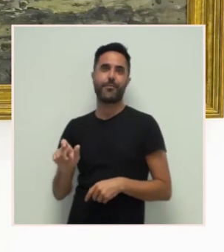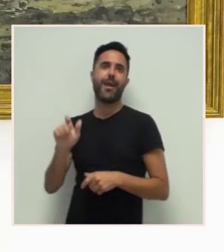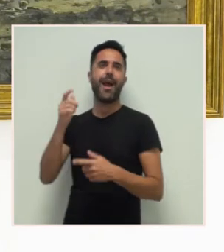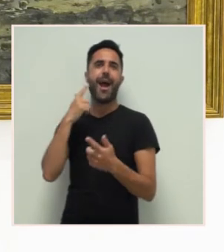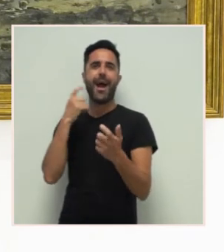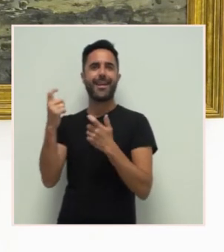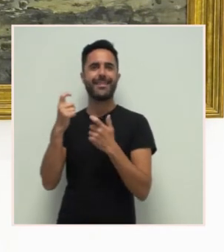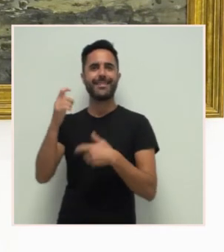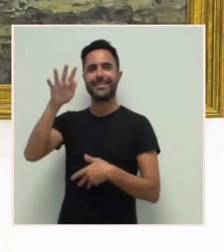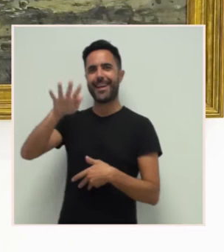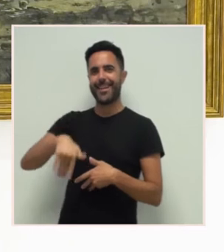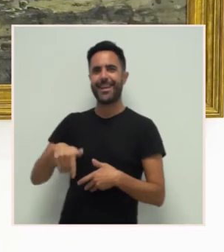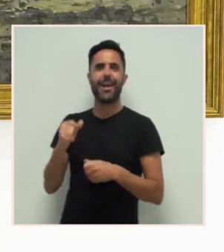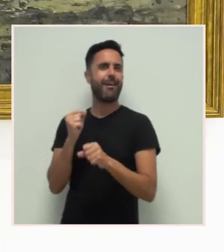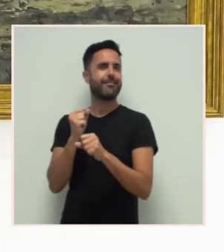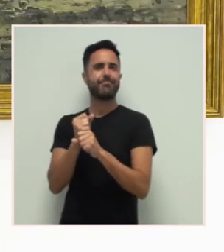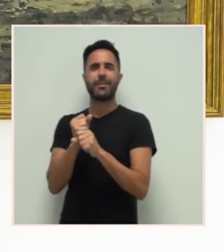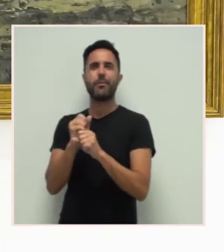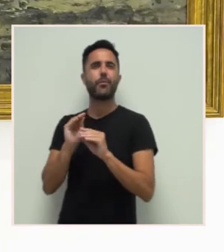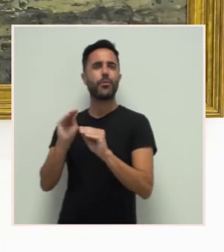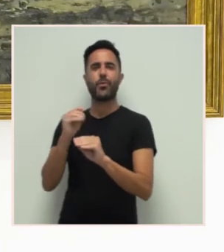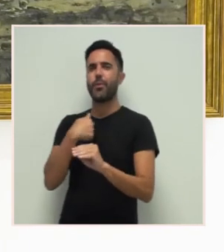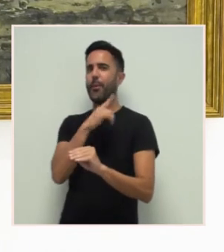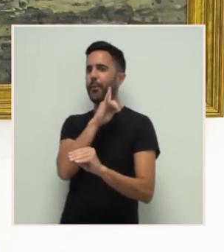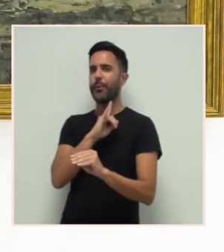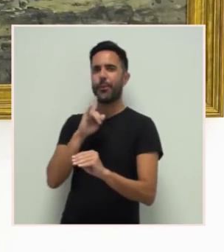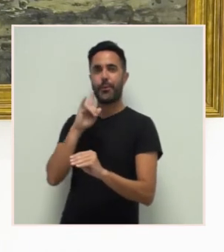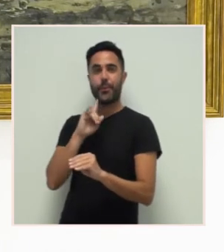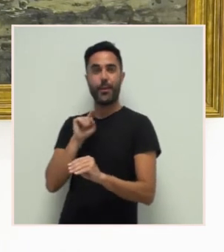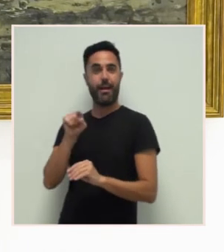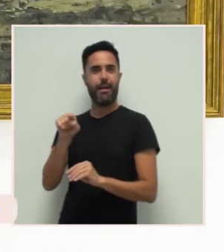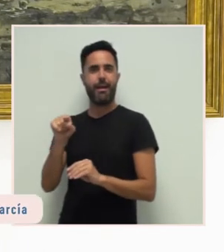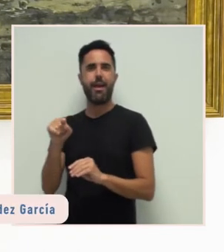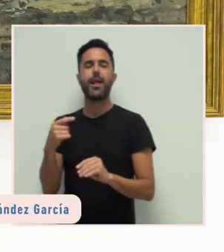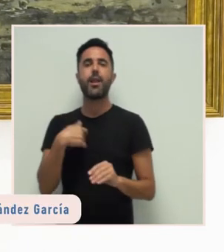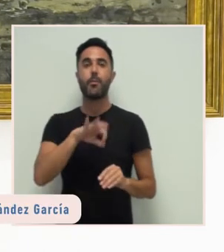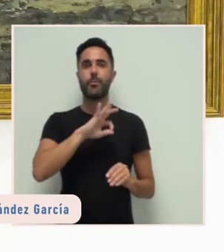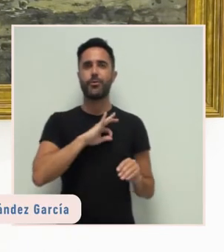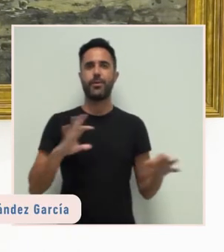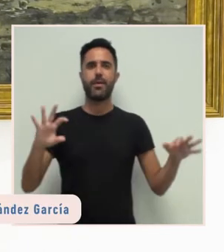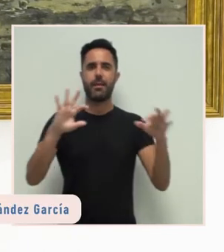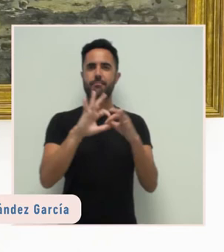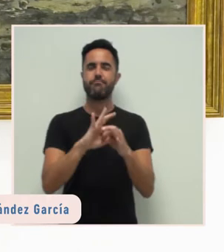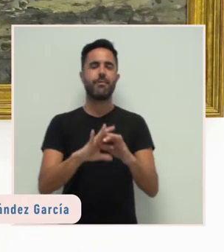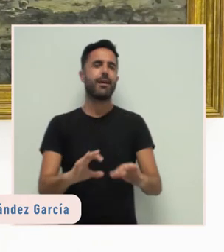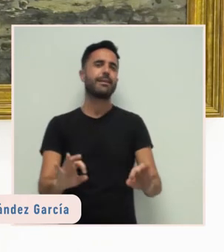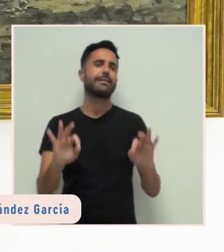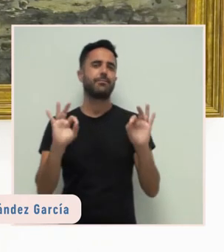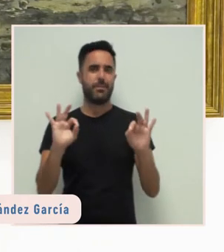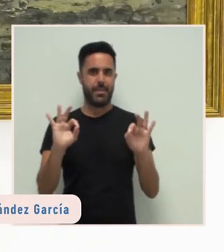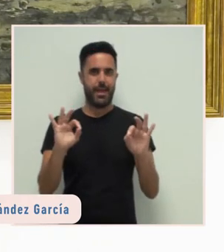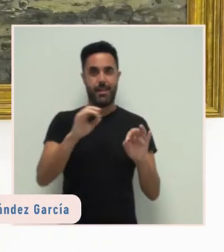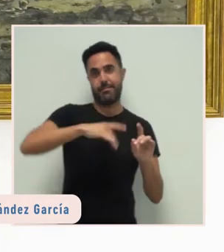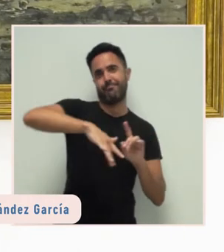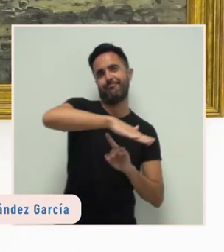catalán que descubriredes hoxe tiña un vínculo especial coa nosa cidade e cos seus arredores. Refírome a Eliseo Meifrén i